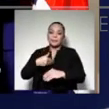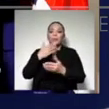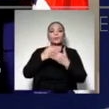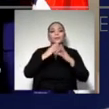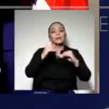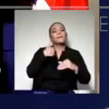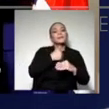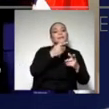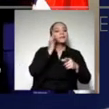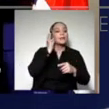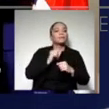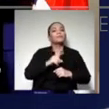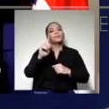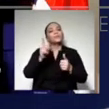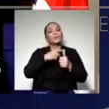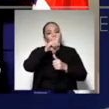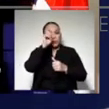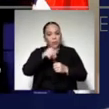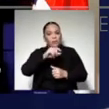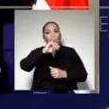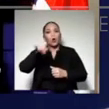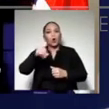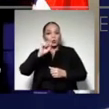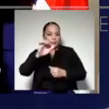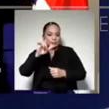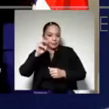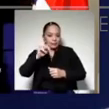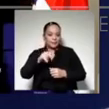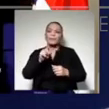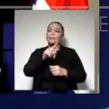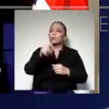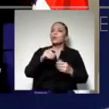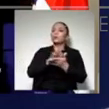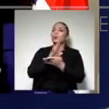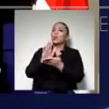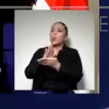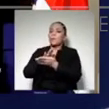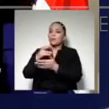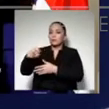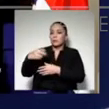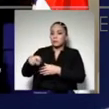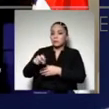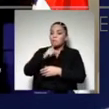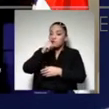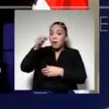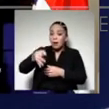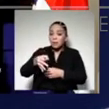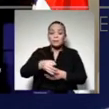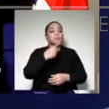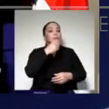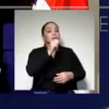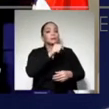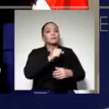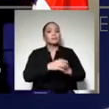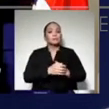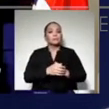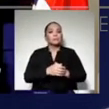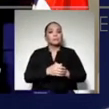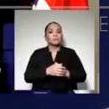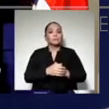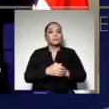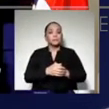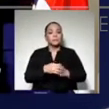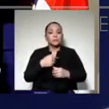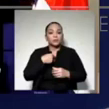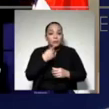que quería preguntarle, doña Jocelyn, es, ¿esos documentos de los pagos de Simpe Móvil son reales? Sí, para lo que yo lo